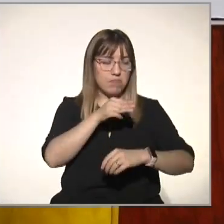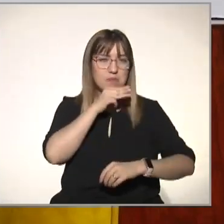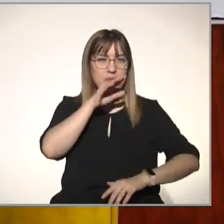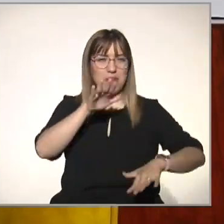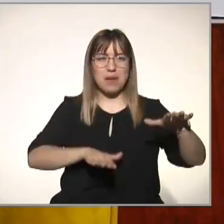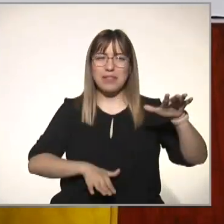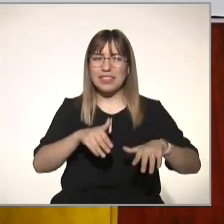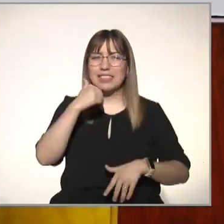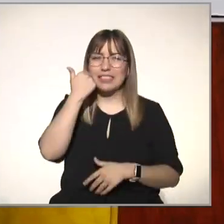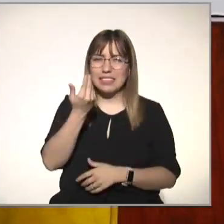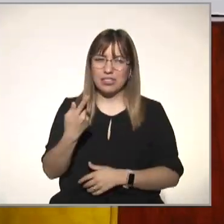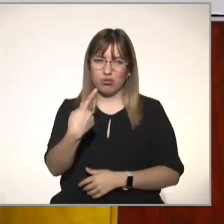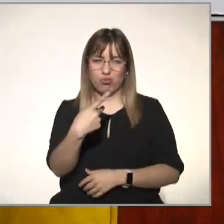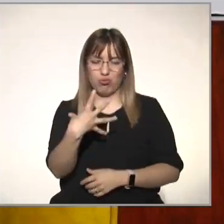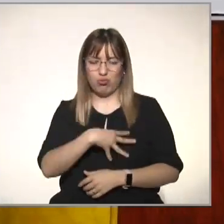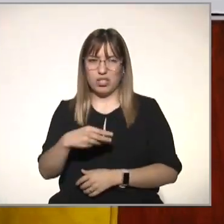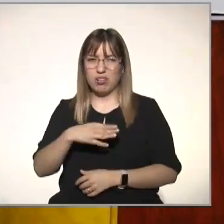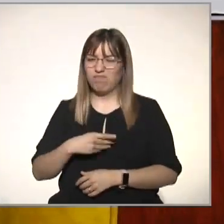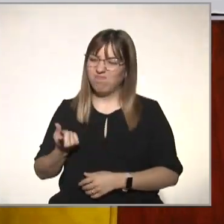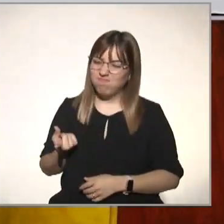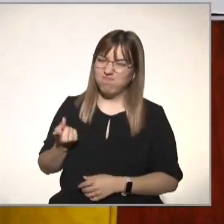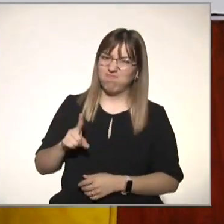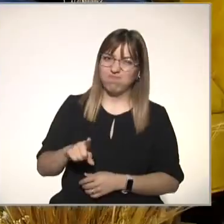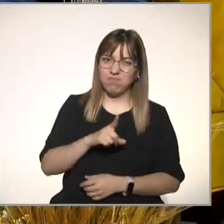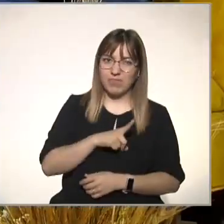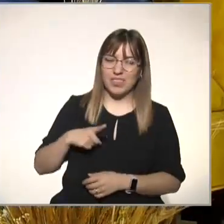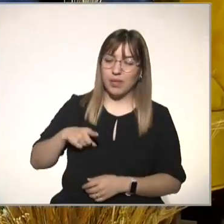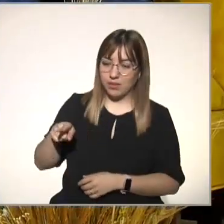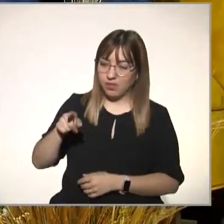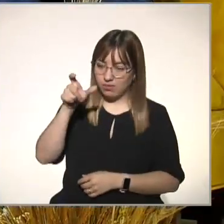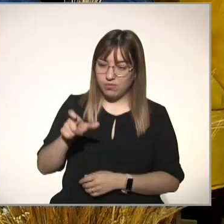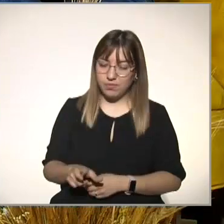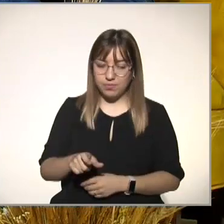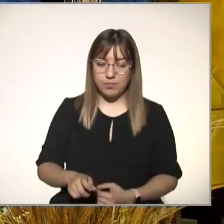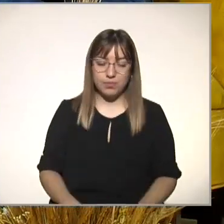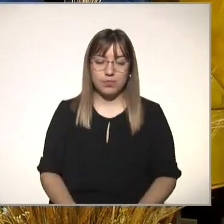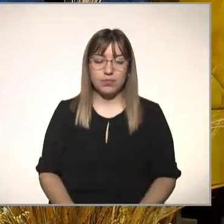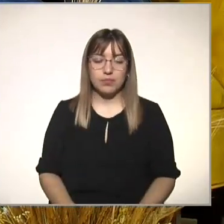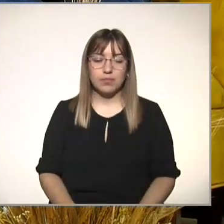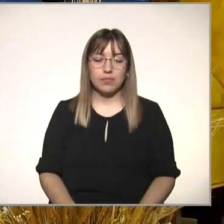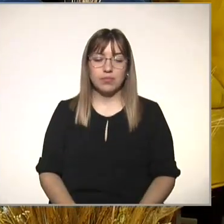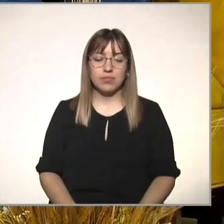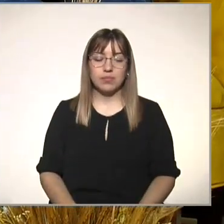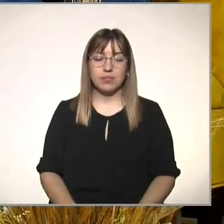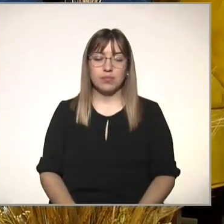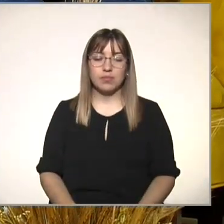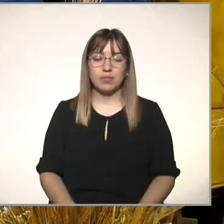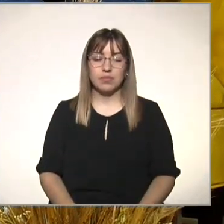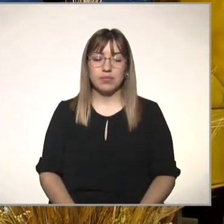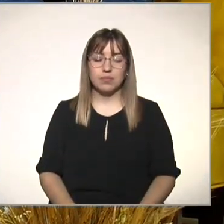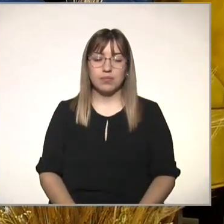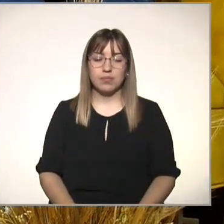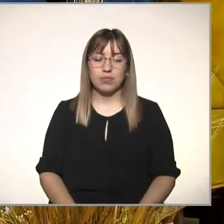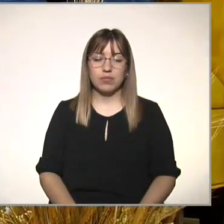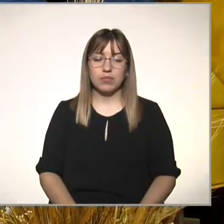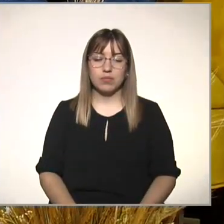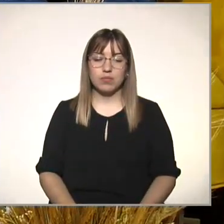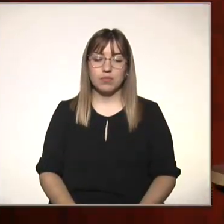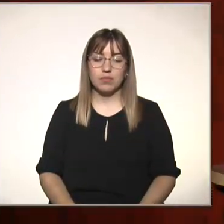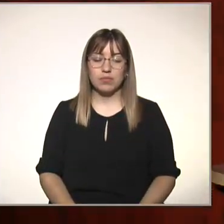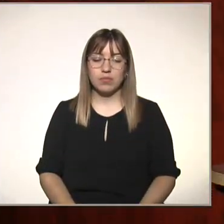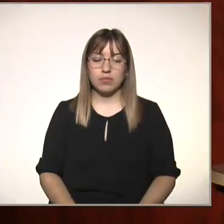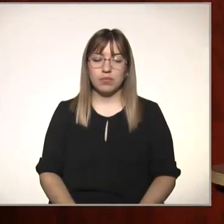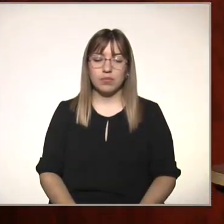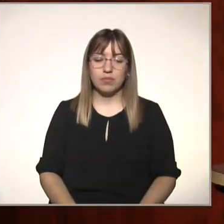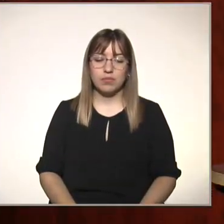querer moldear o en querer imponer la forma en la que tienen que ser también los hijos, ¿no? Lo que pasa es que ocurre cuando los médicos determinan